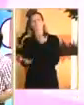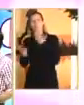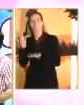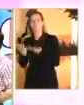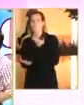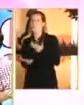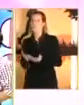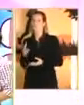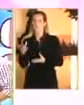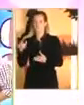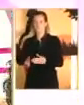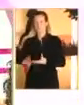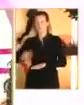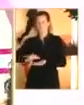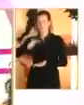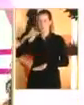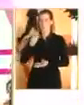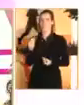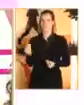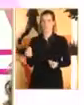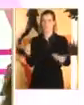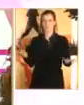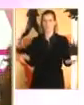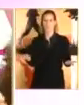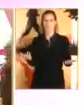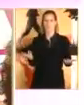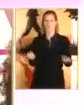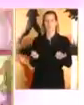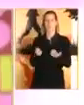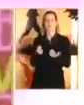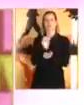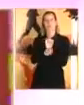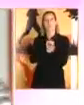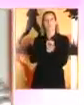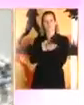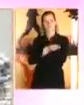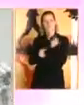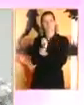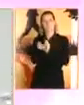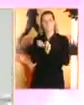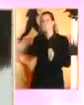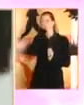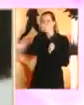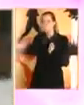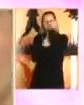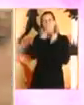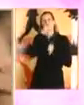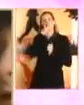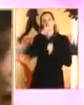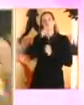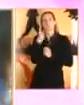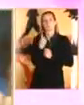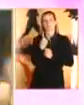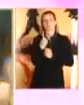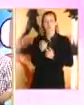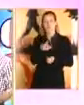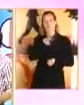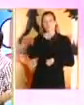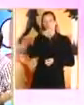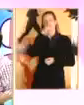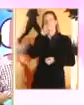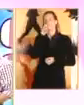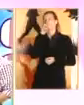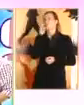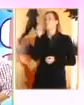rollo, ¿cómo se aplica? Venga, ¿cómo se aplica? Muñecas, se impregnan muñecas. Hay que oler, ¿eh? Hay que oler. Se inhala muy bien el olor. Uy,